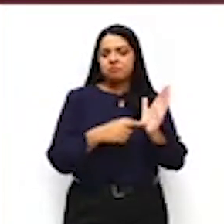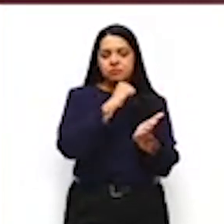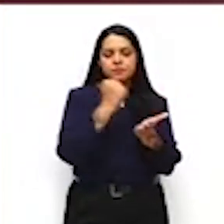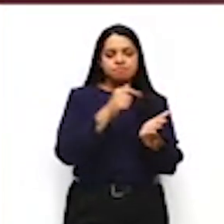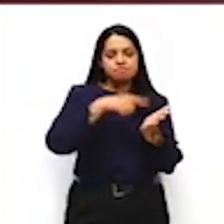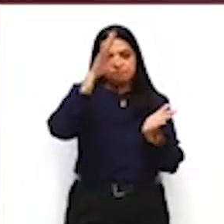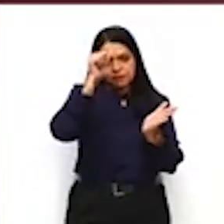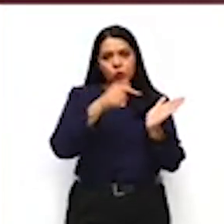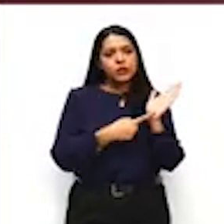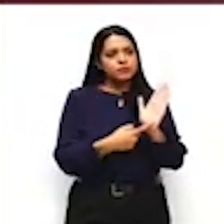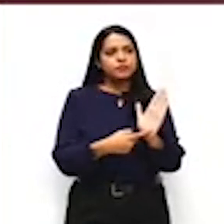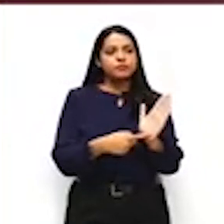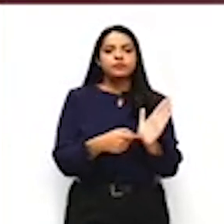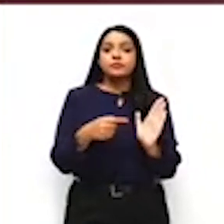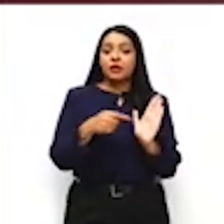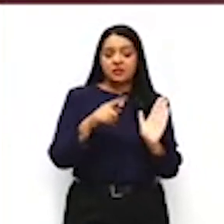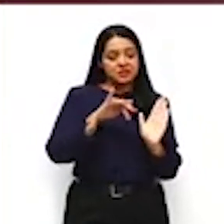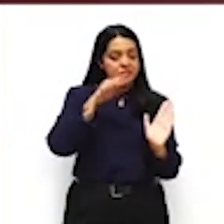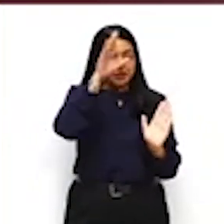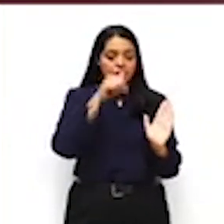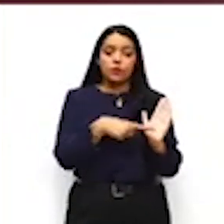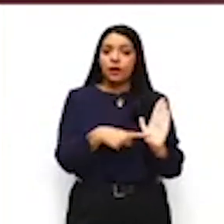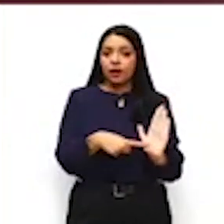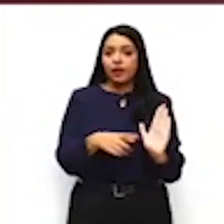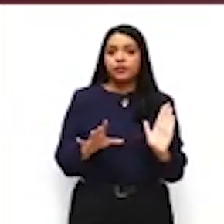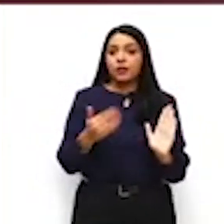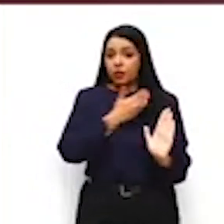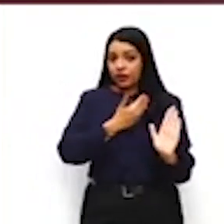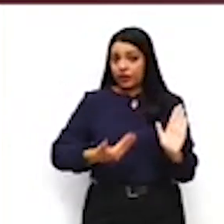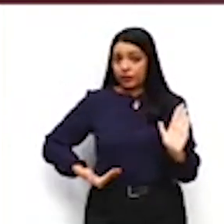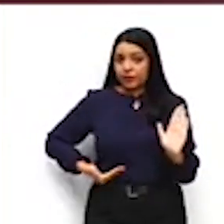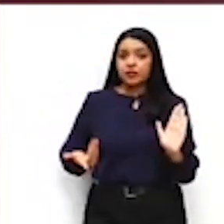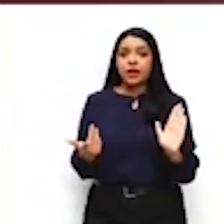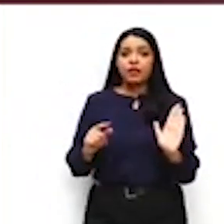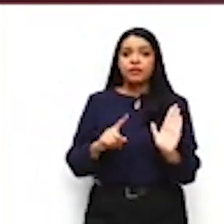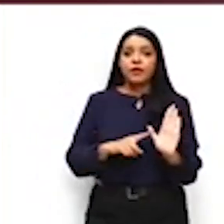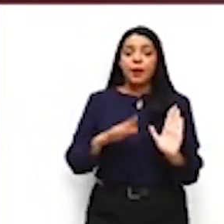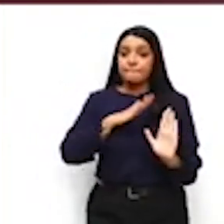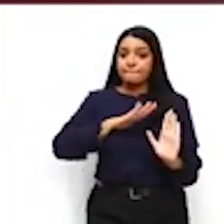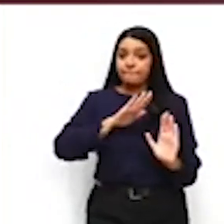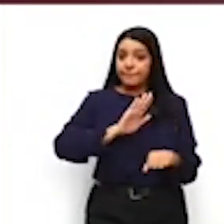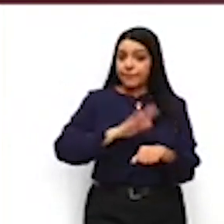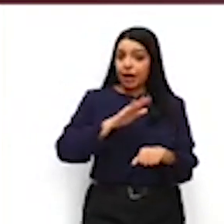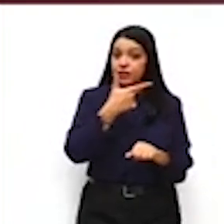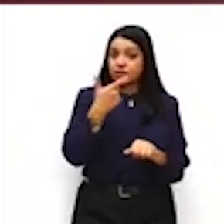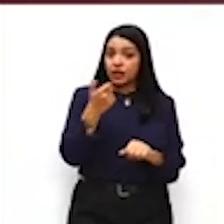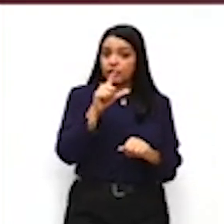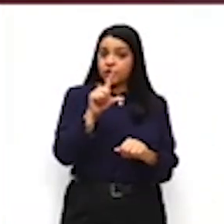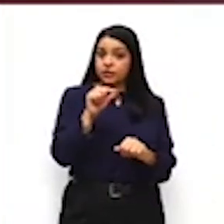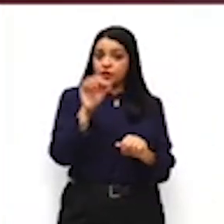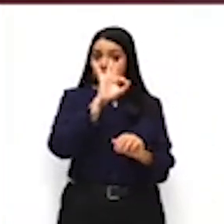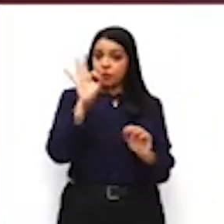de diputados, aunque la respalde más del 70%